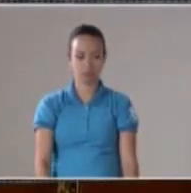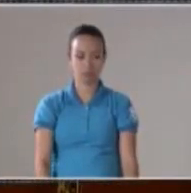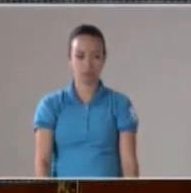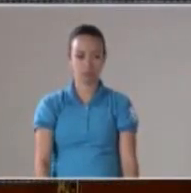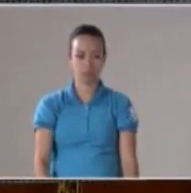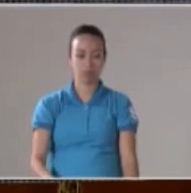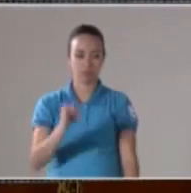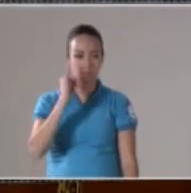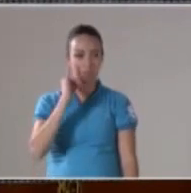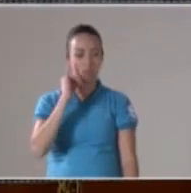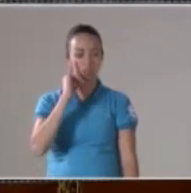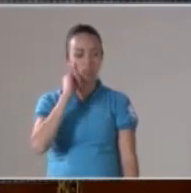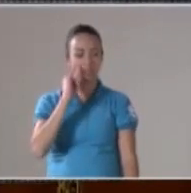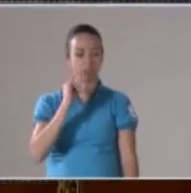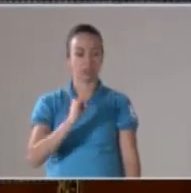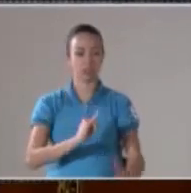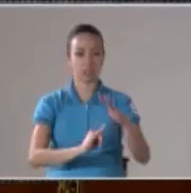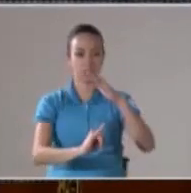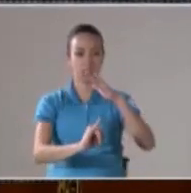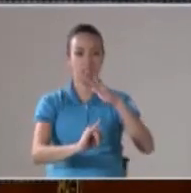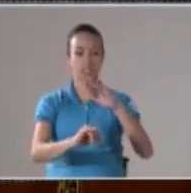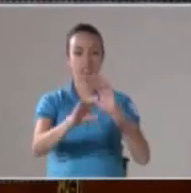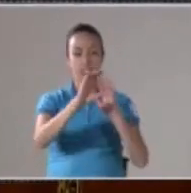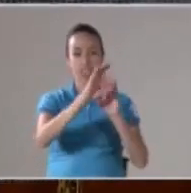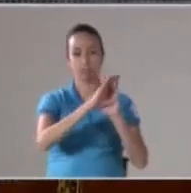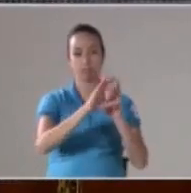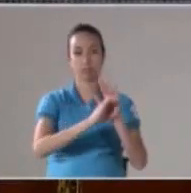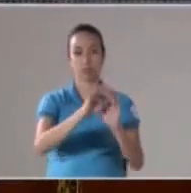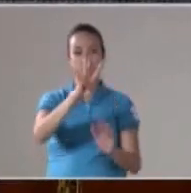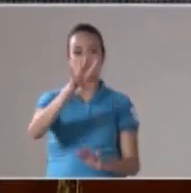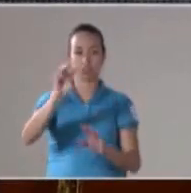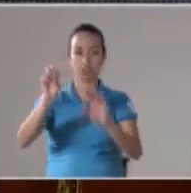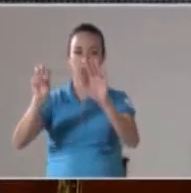Isaías 48:9, ¿a quién le tocó? Dale.